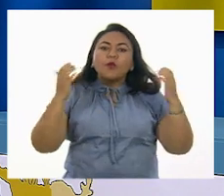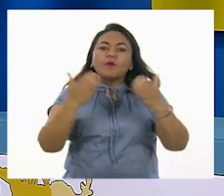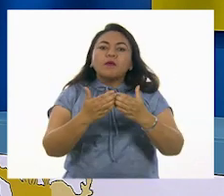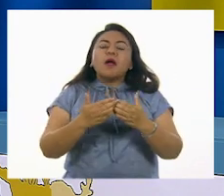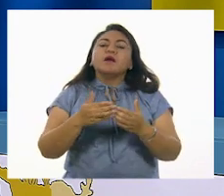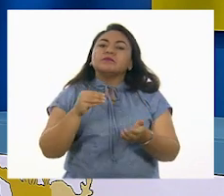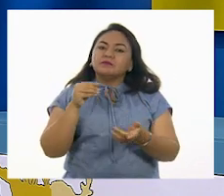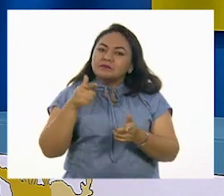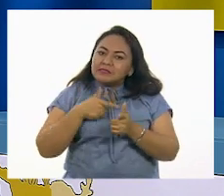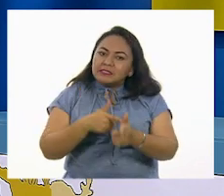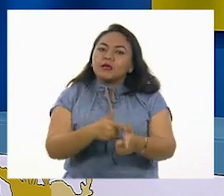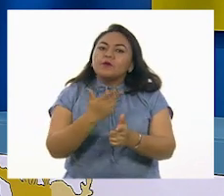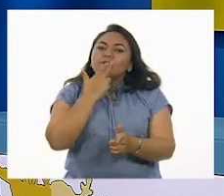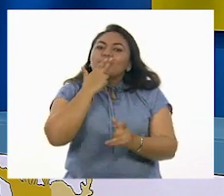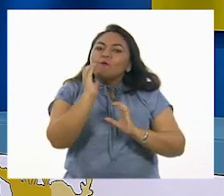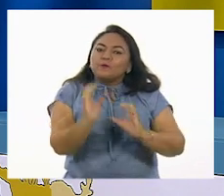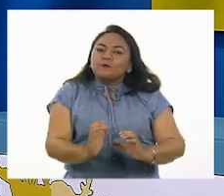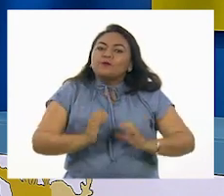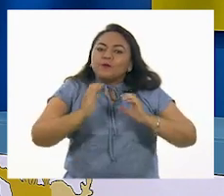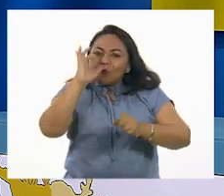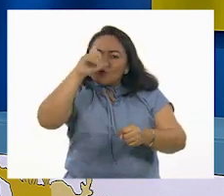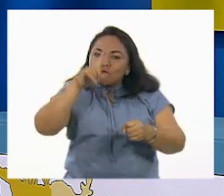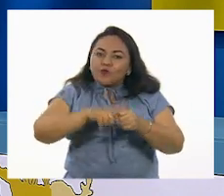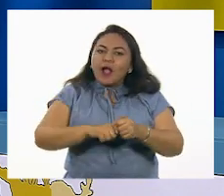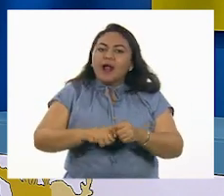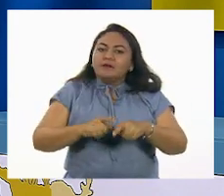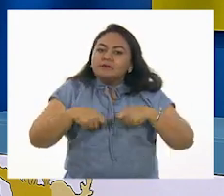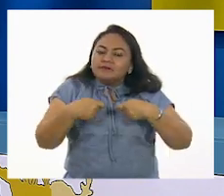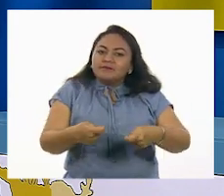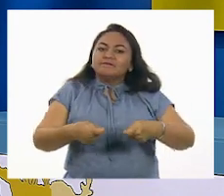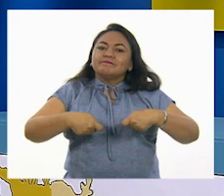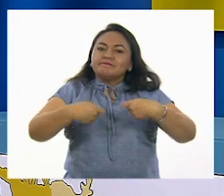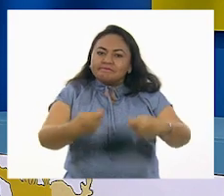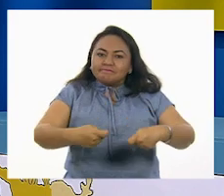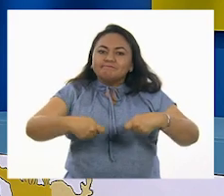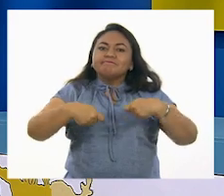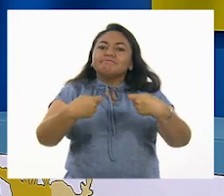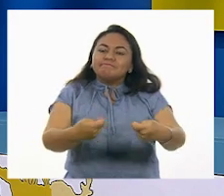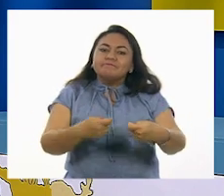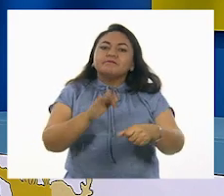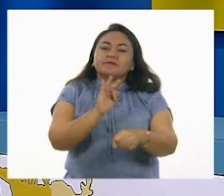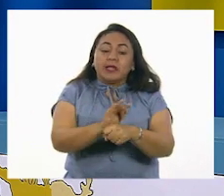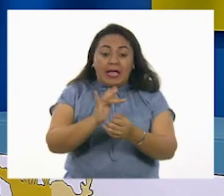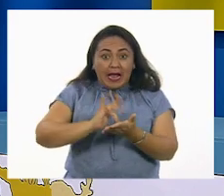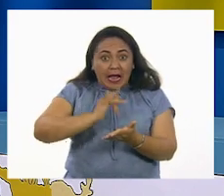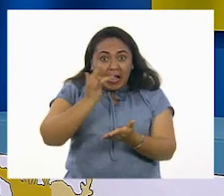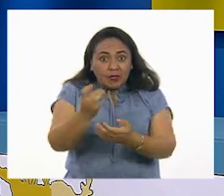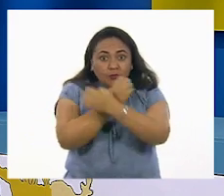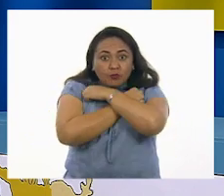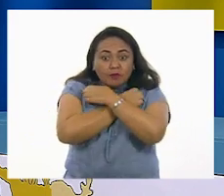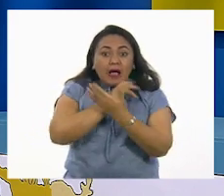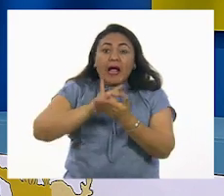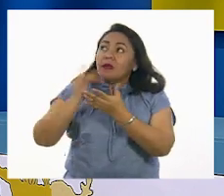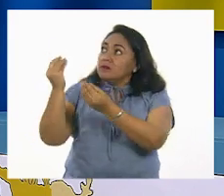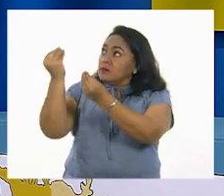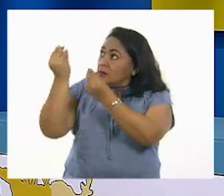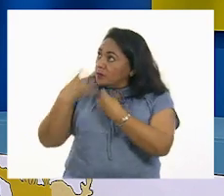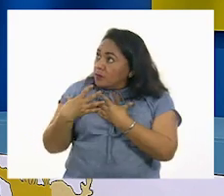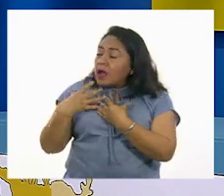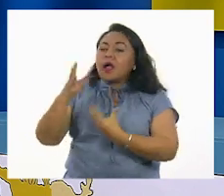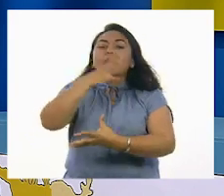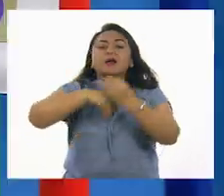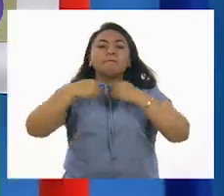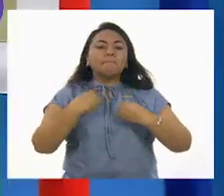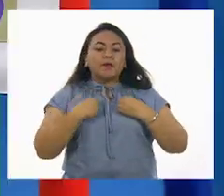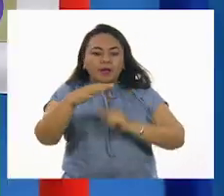y transmite la singularidad cultural de su sociedad, por lo que la educación que recibamos dependerá del contexto histórico en el que